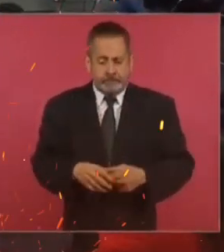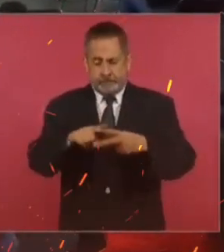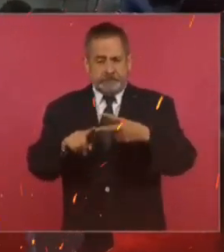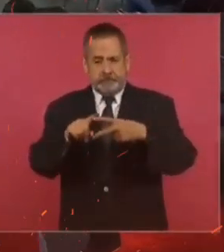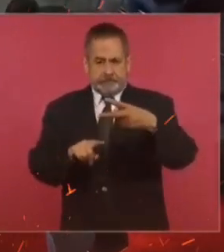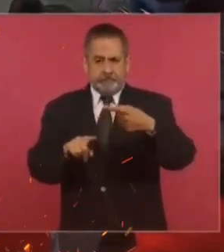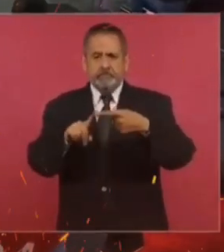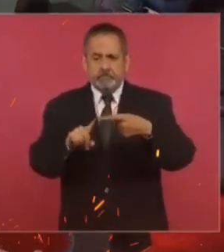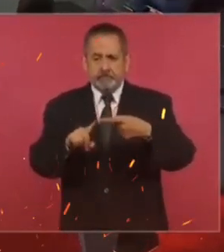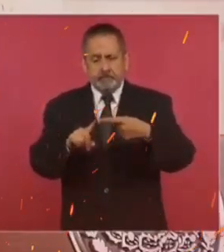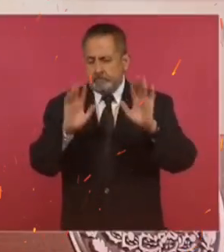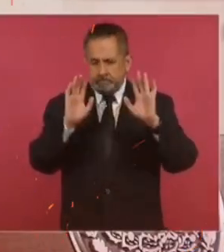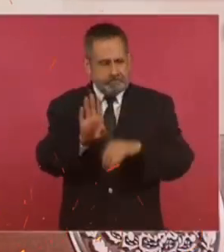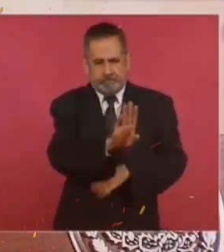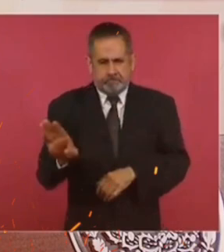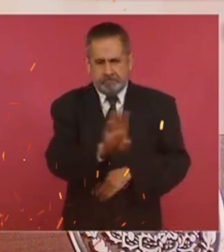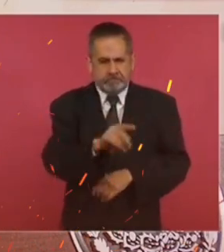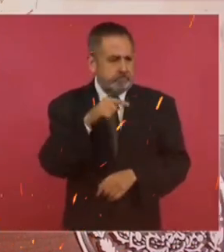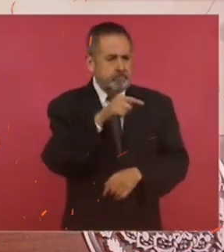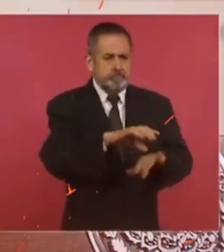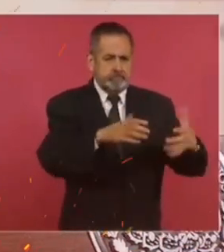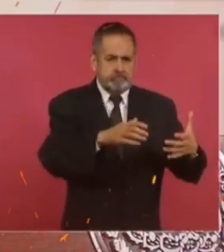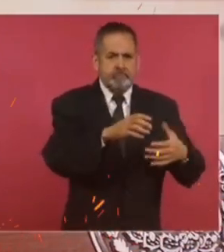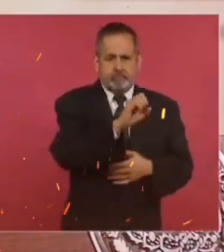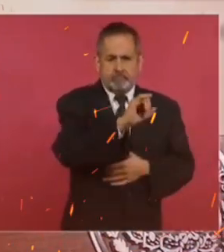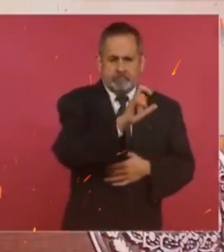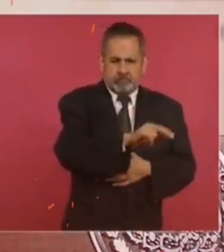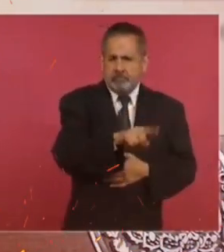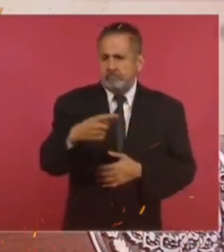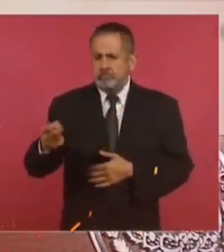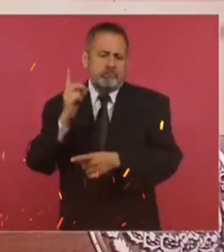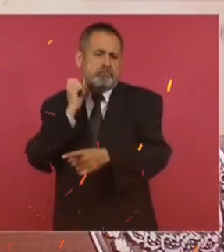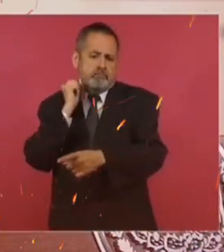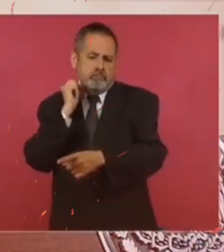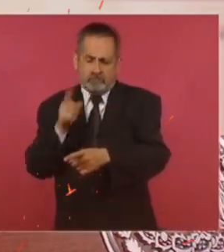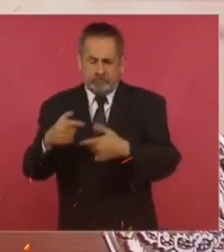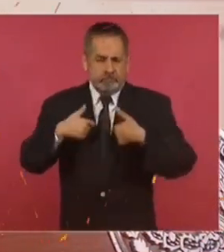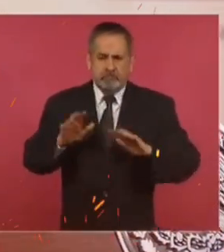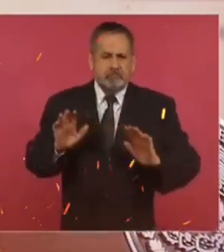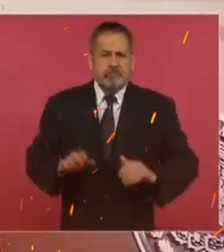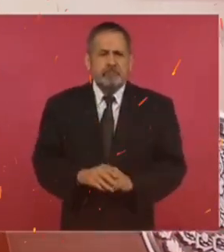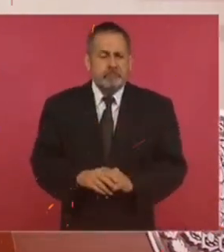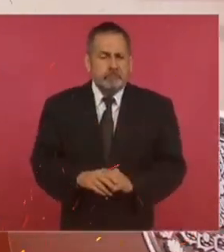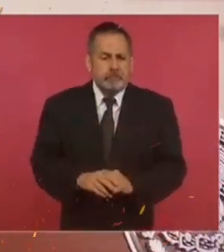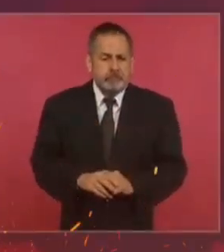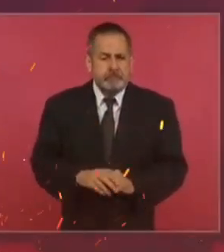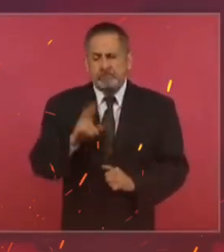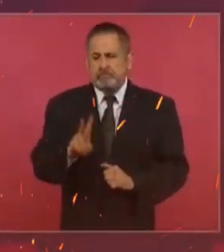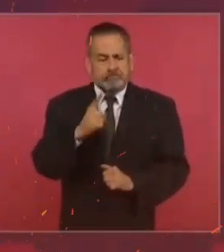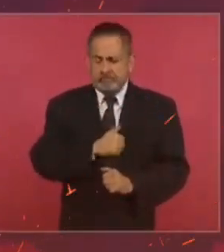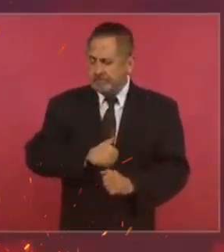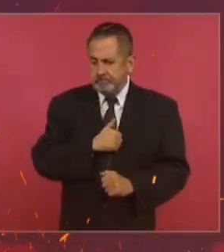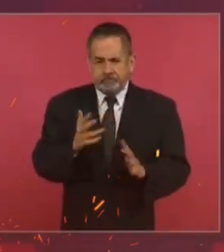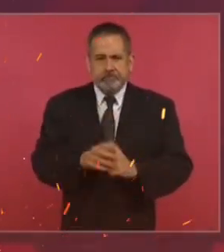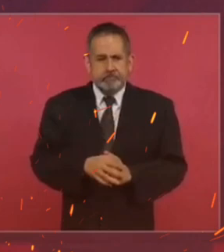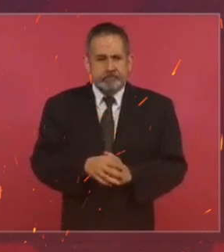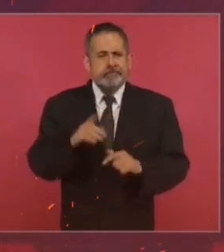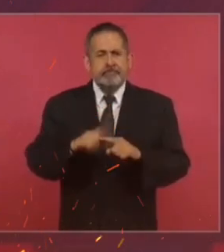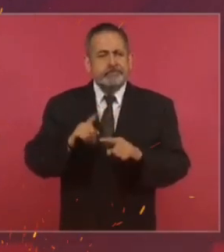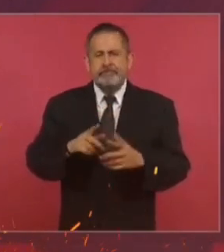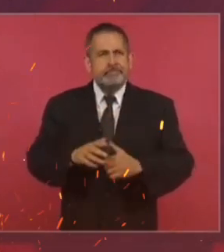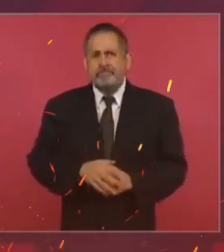es un asunto entre el Poder Judicial y el Poder Legislativo. Nosotros lo único que lamentamos es que hayan